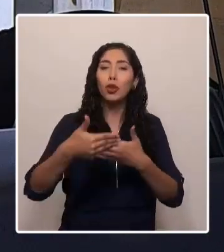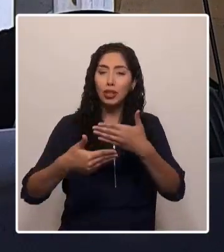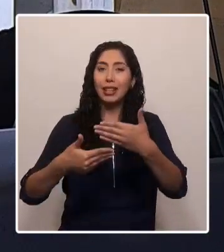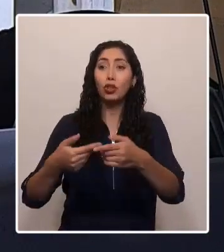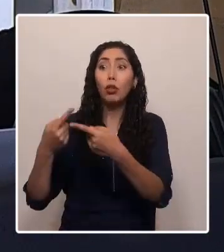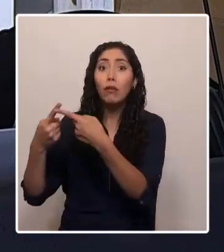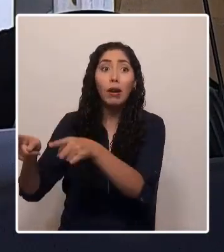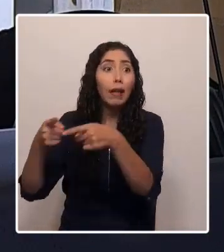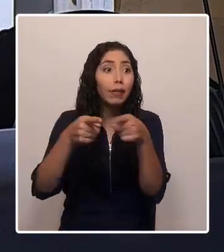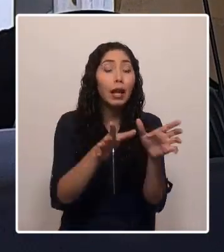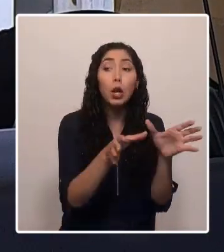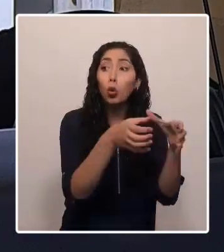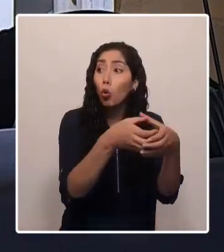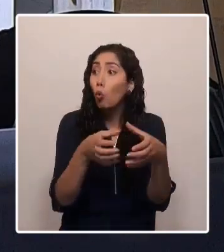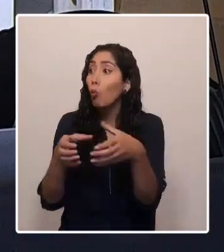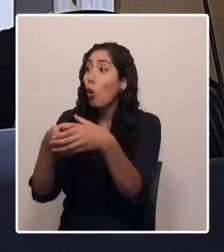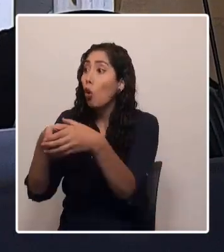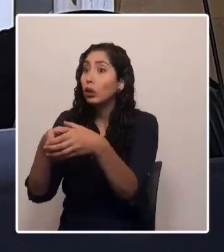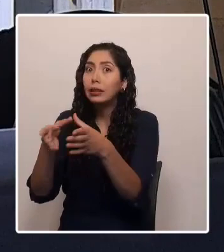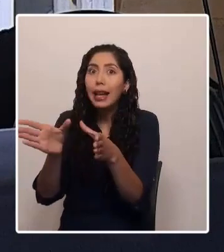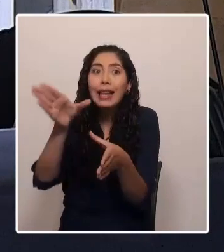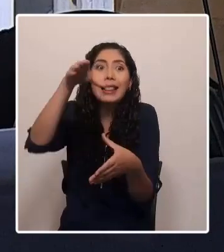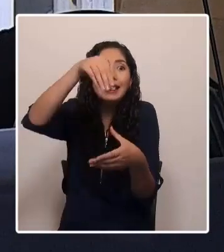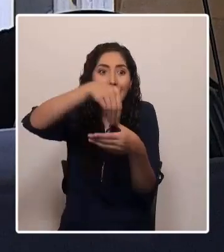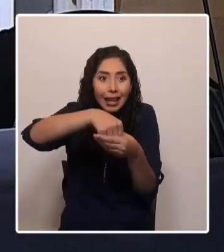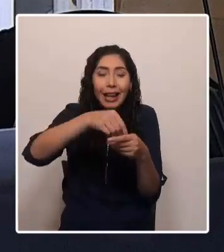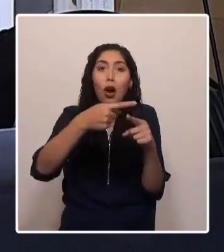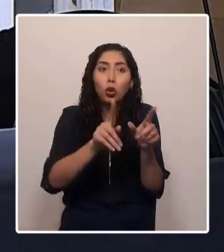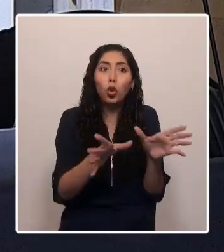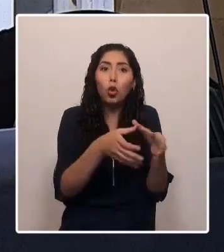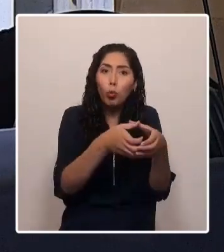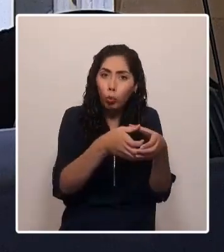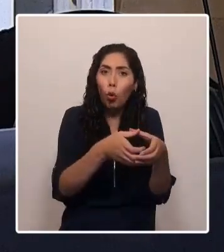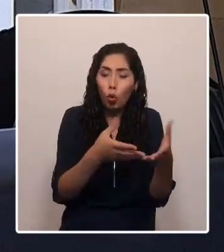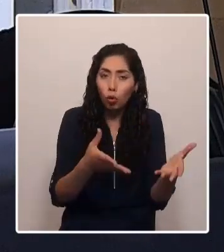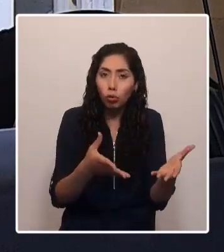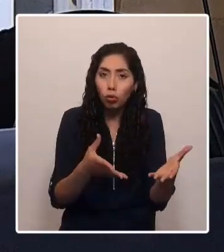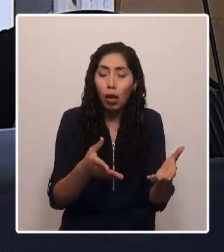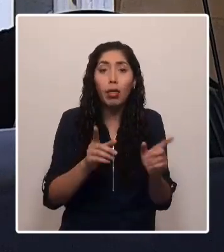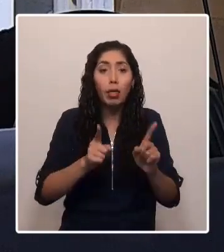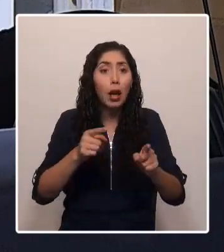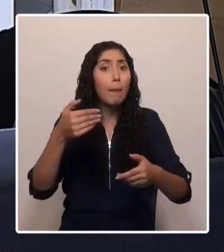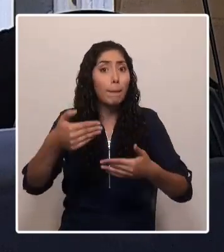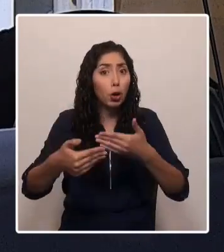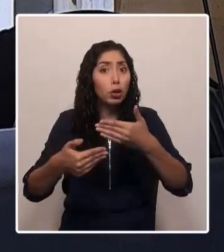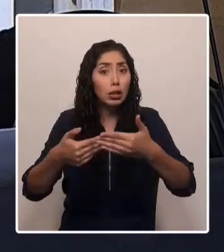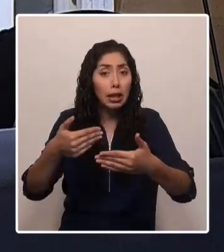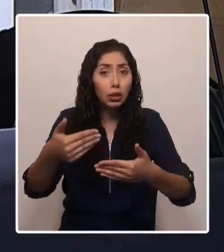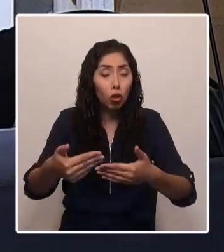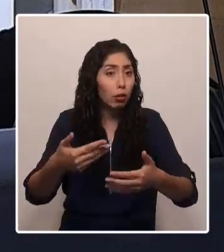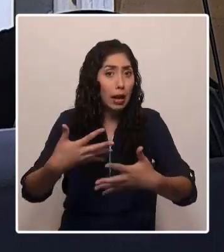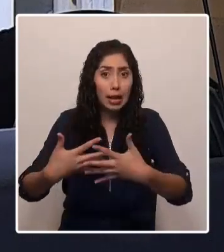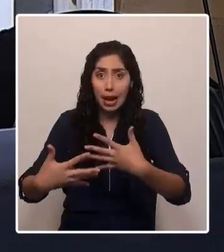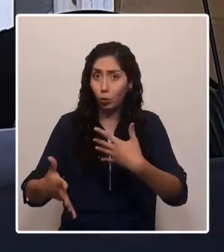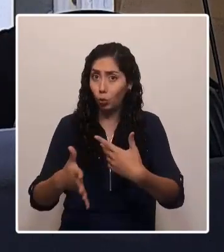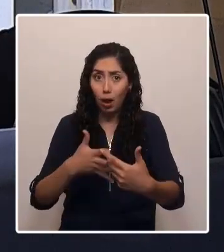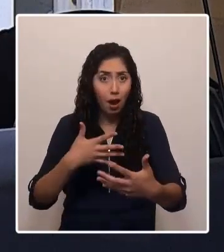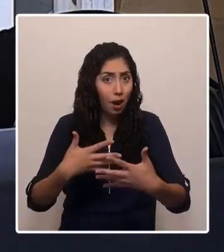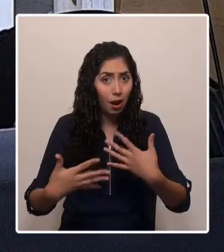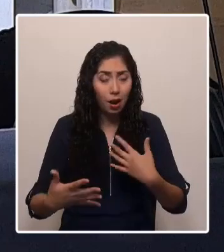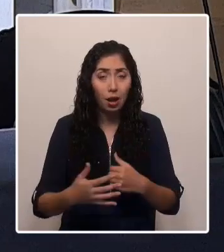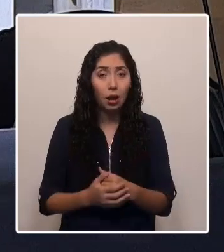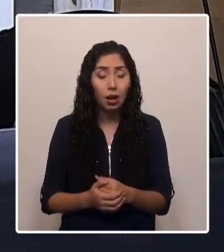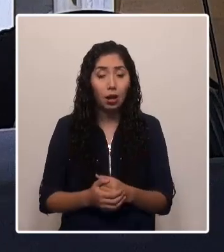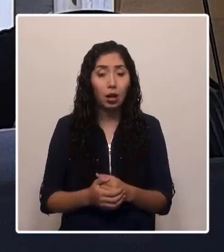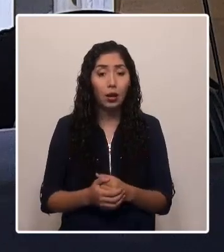grupo considerado como mayor o dominante, debemos constatar que es un proceso que se puede producir naturalmente, aun cuando muchos lo